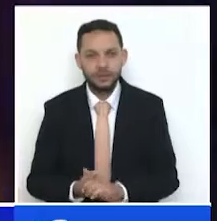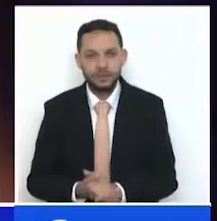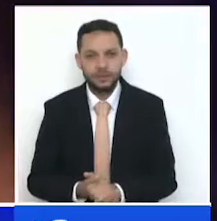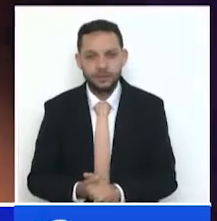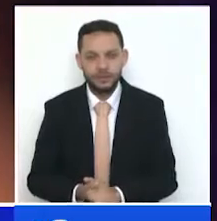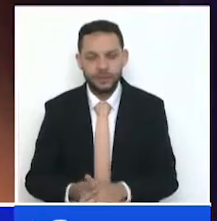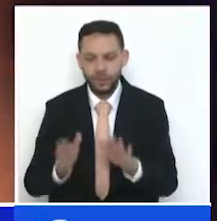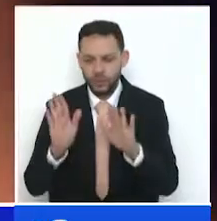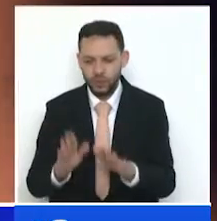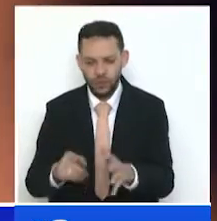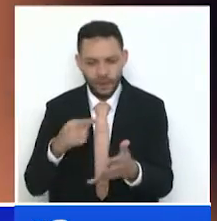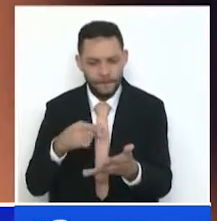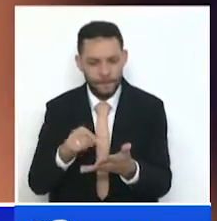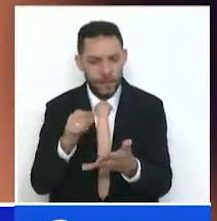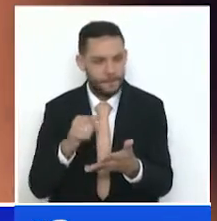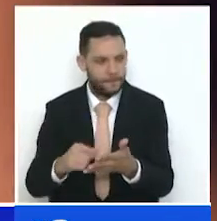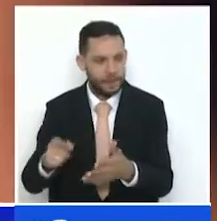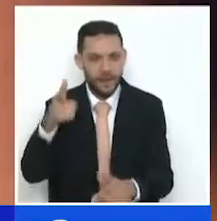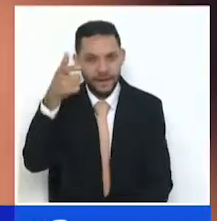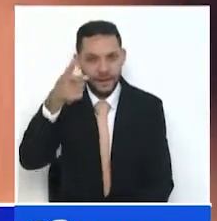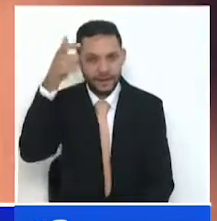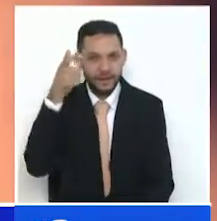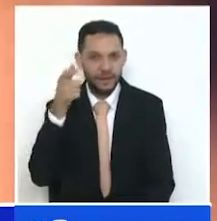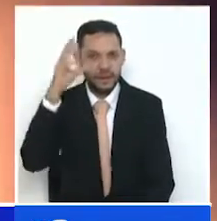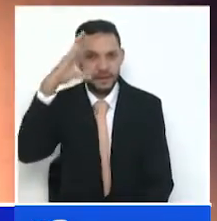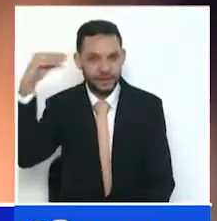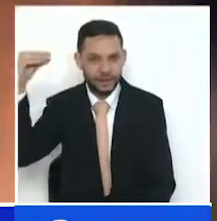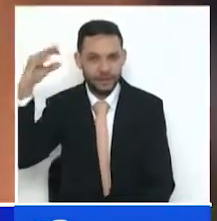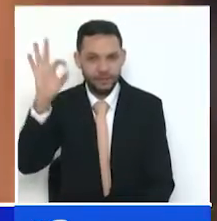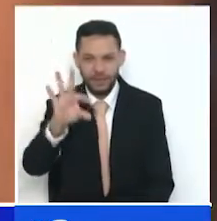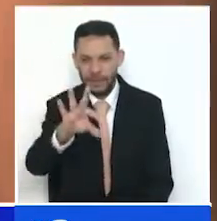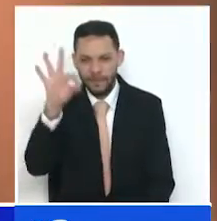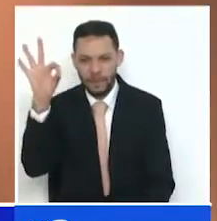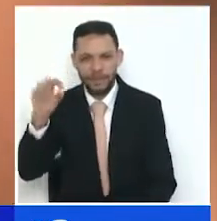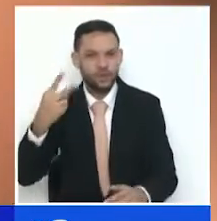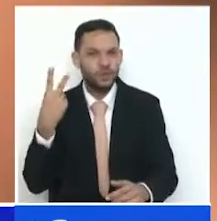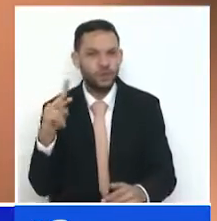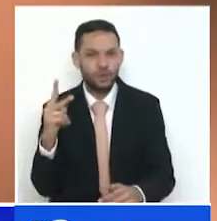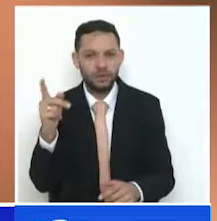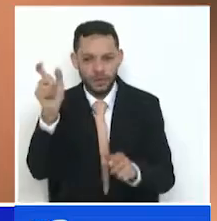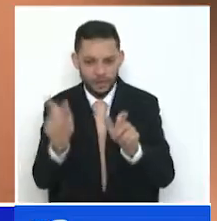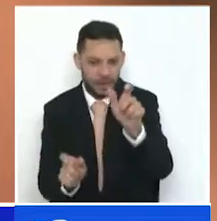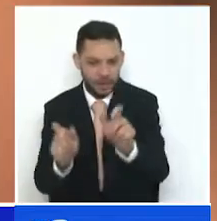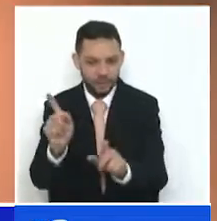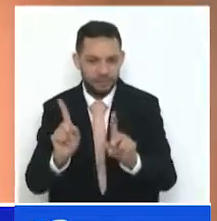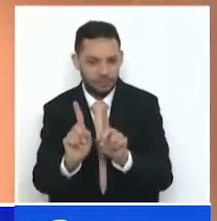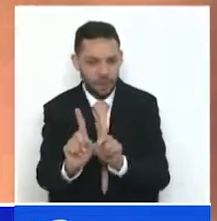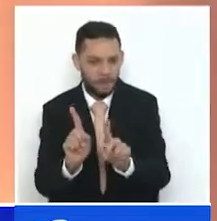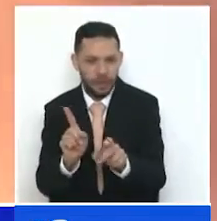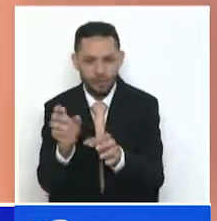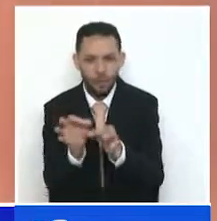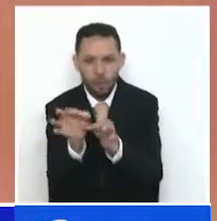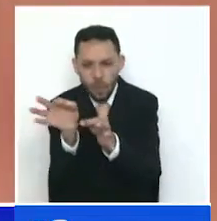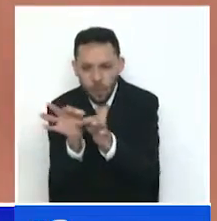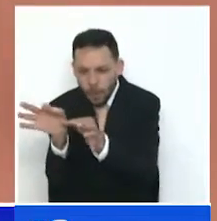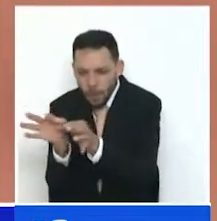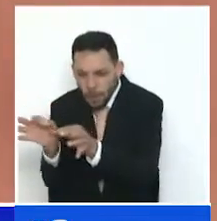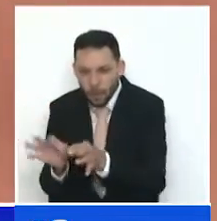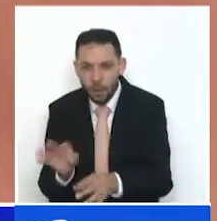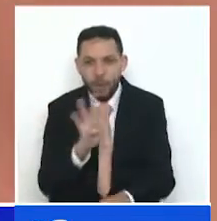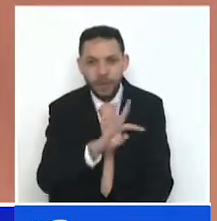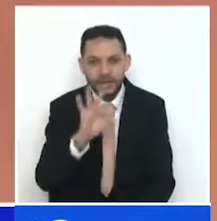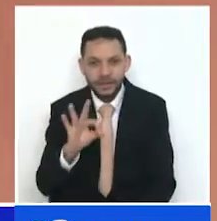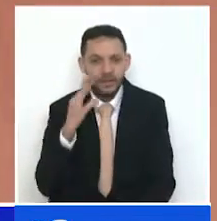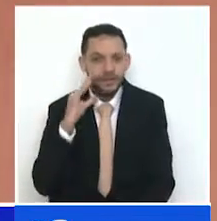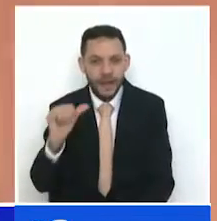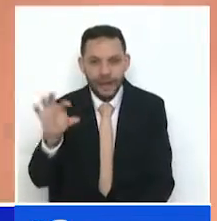En el camino para elegir a la señorita Belleza Quindío, avanzan las preselecciones y ya están las 12 candidatas oficiales de los municipios entre 43 mujeres que se presentaron.